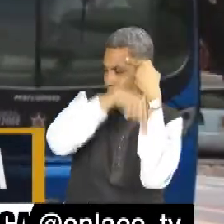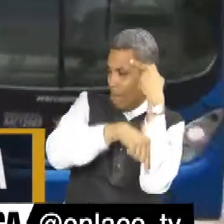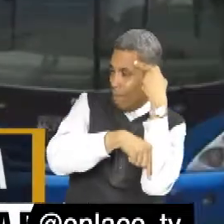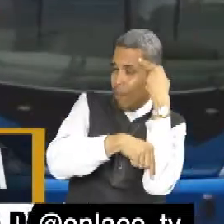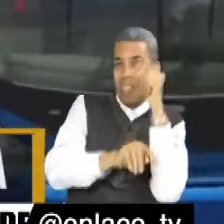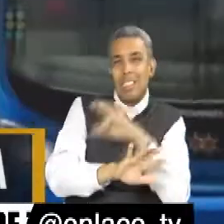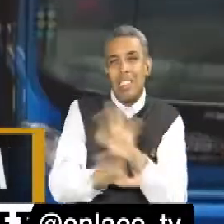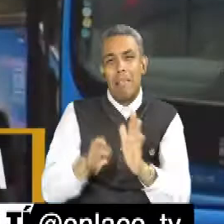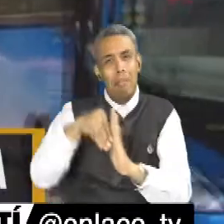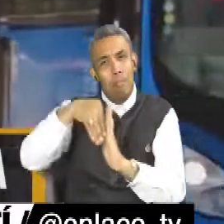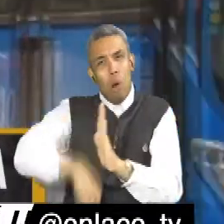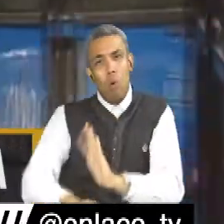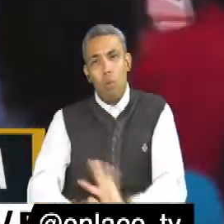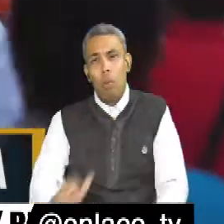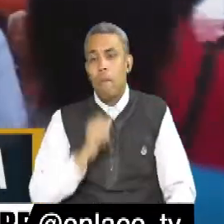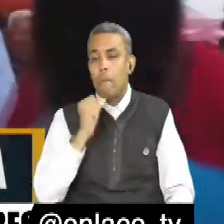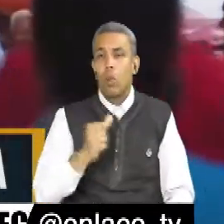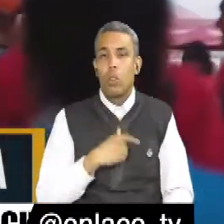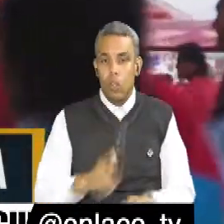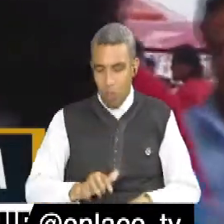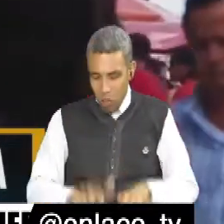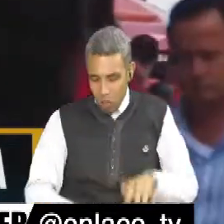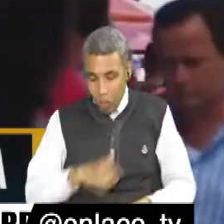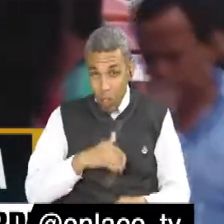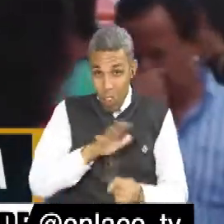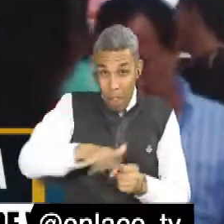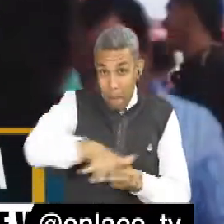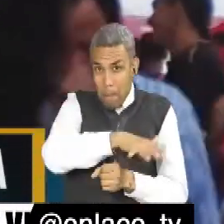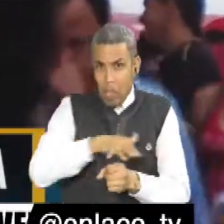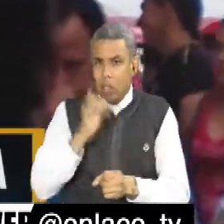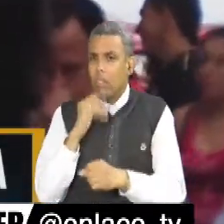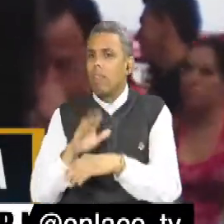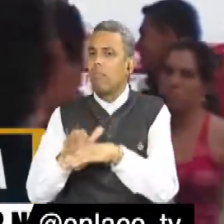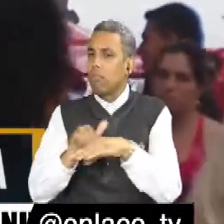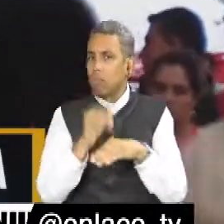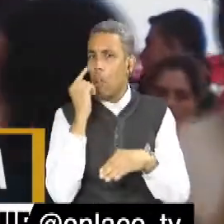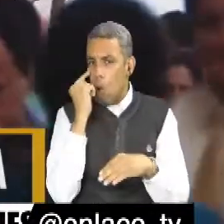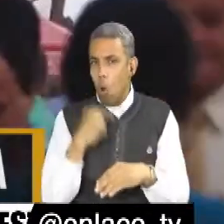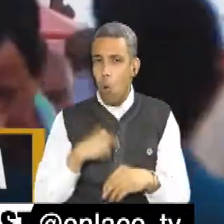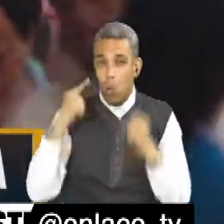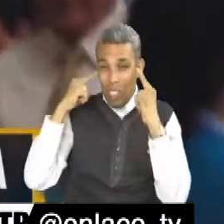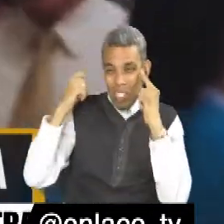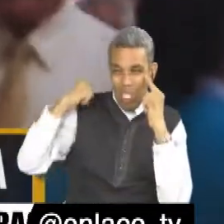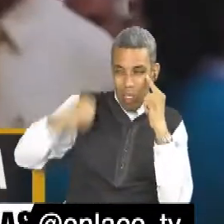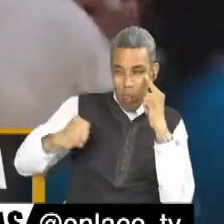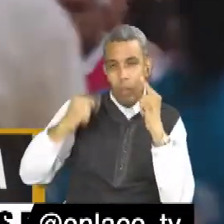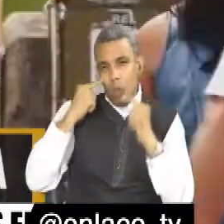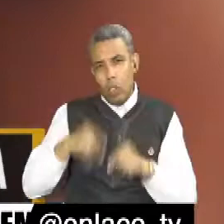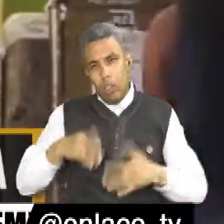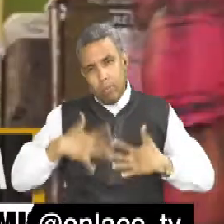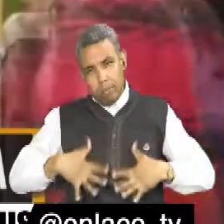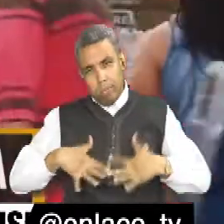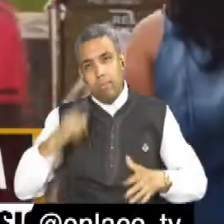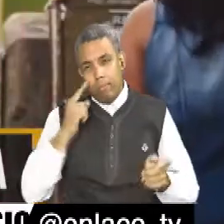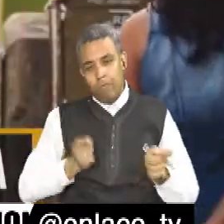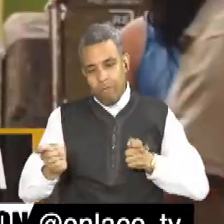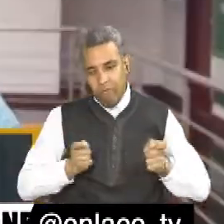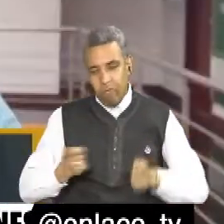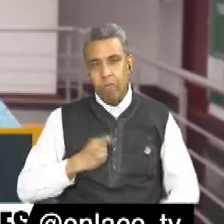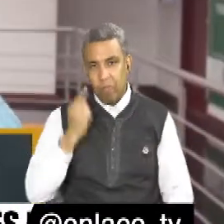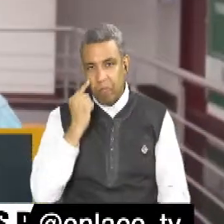desde la Secretaría de Medio Ambiente se orienta a la comunidad sobre la forma en que afecta el ecosistema la contaminación